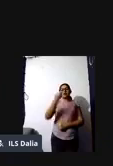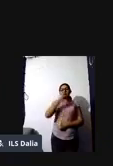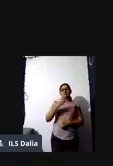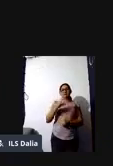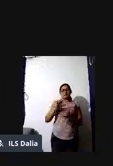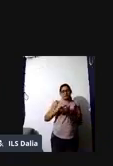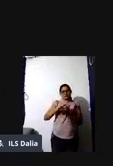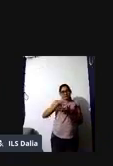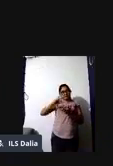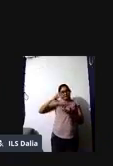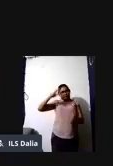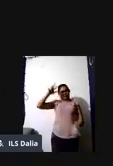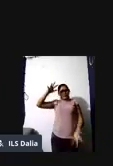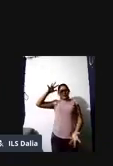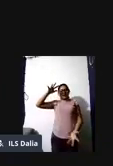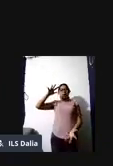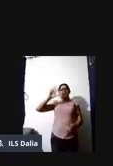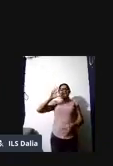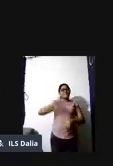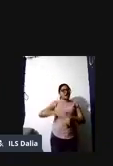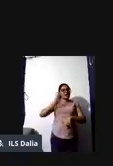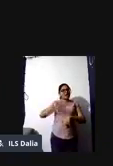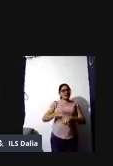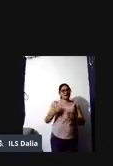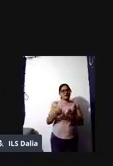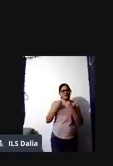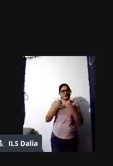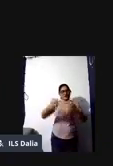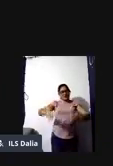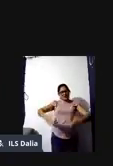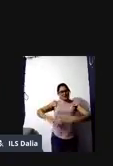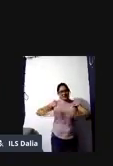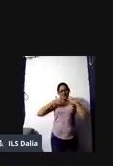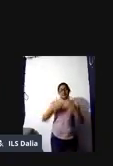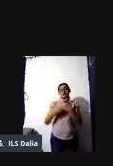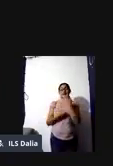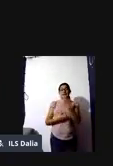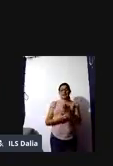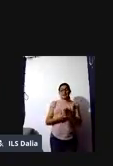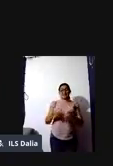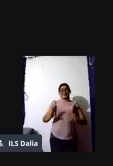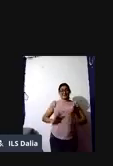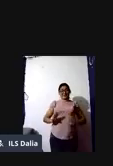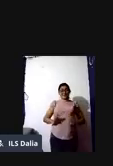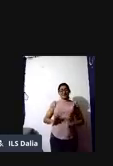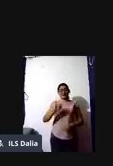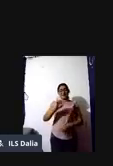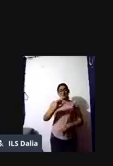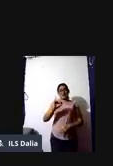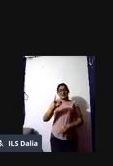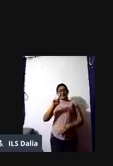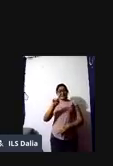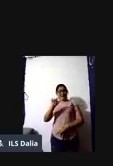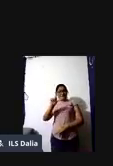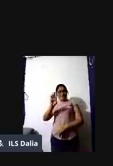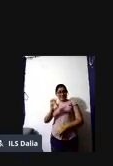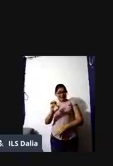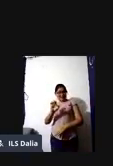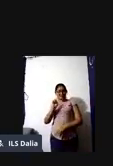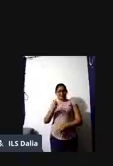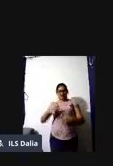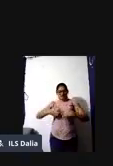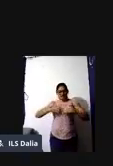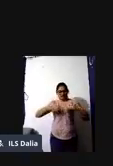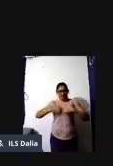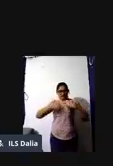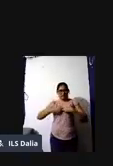alimenta hermosamente de emociones nocivas. Lo que tienes que tener cuidado es de